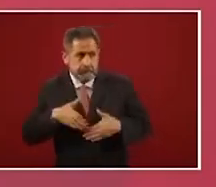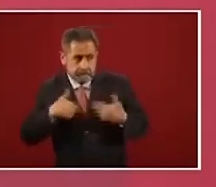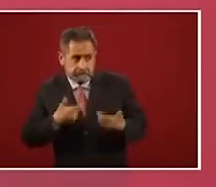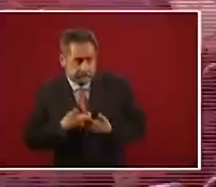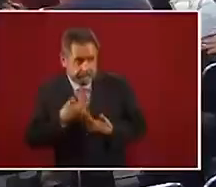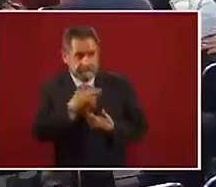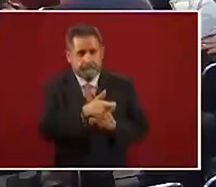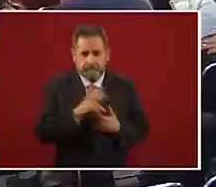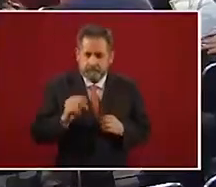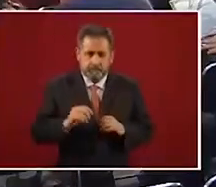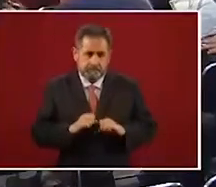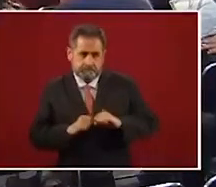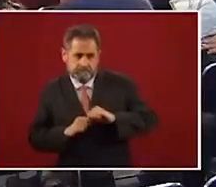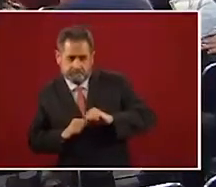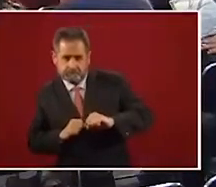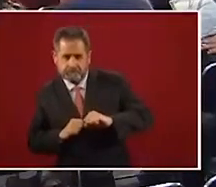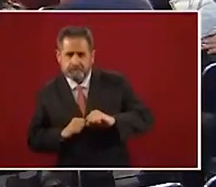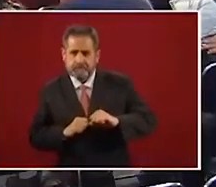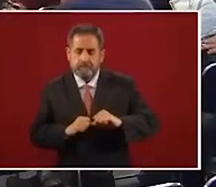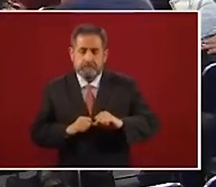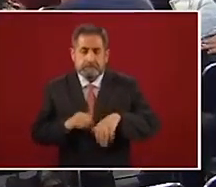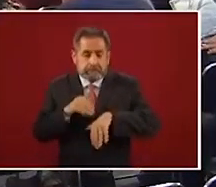que no se deje engañar